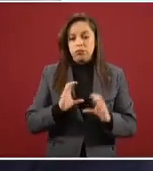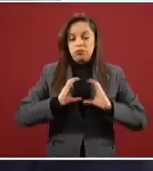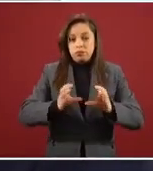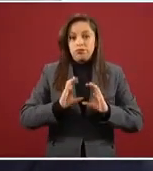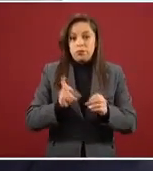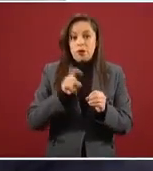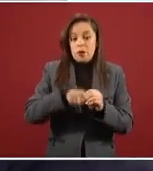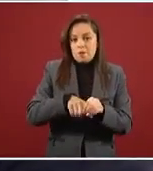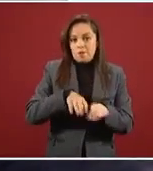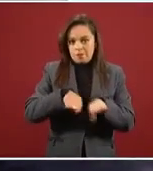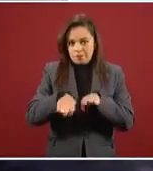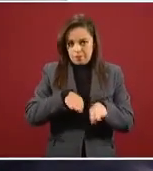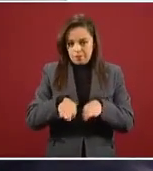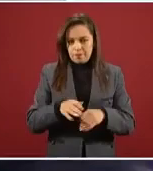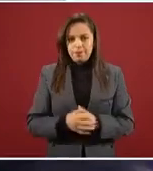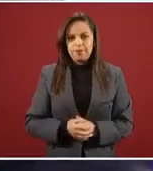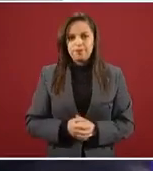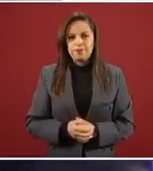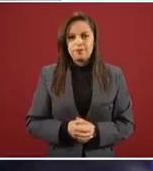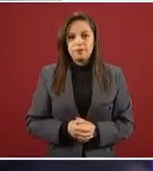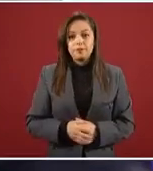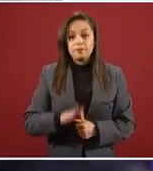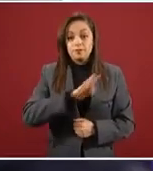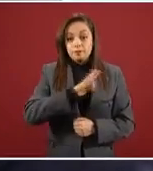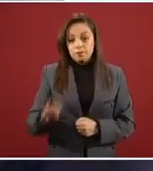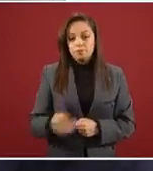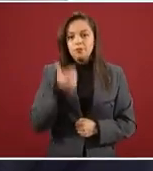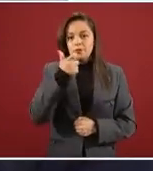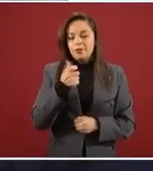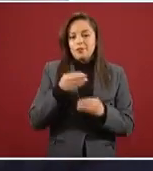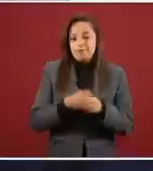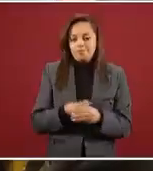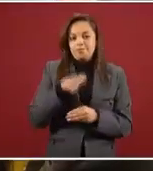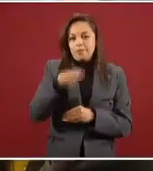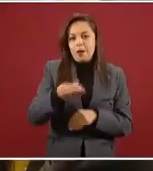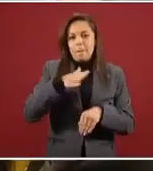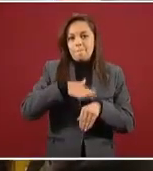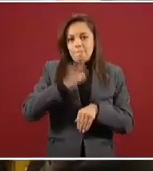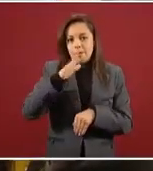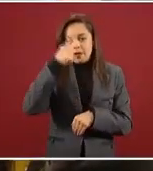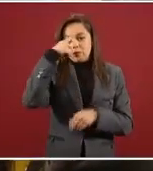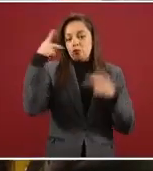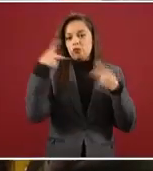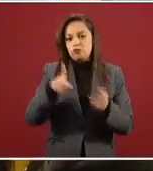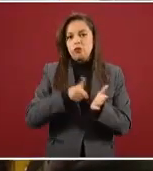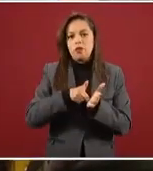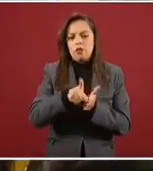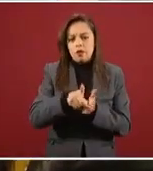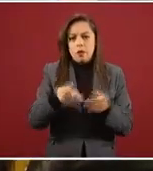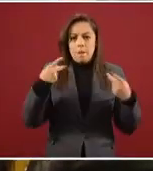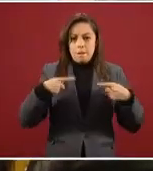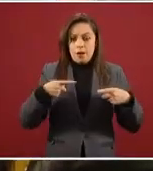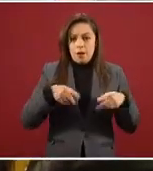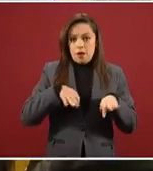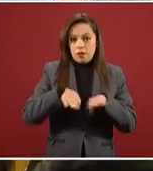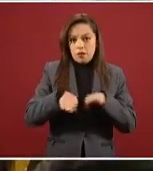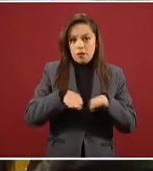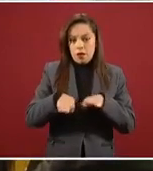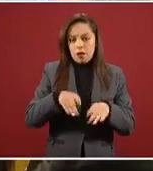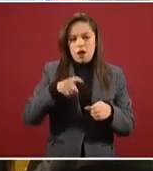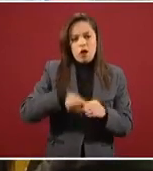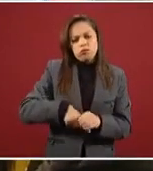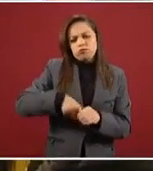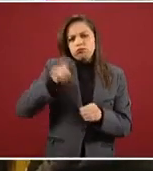de aseguramiento para generar incentivos en la conservación de derechos para trabajadores que cesan su relación